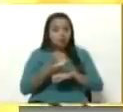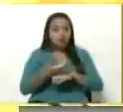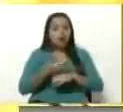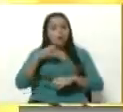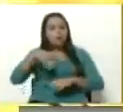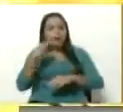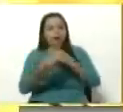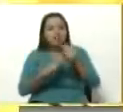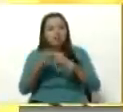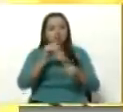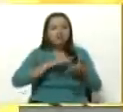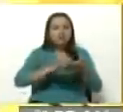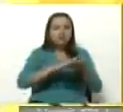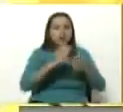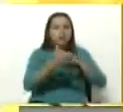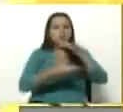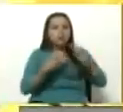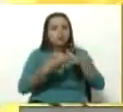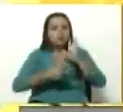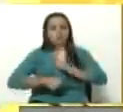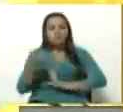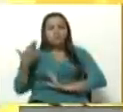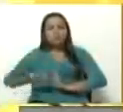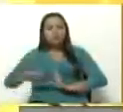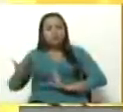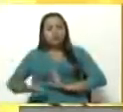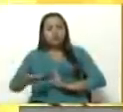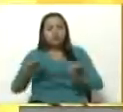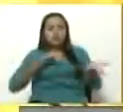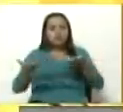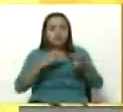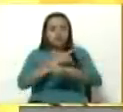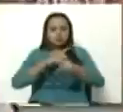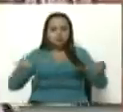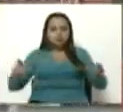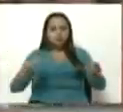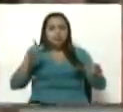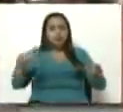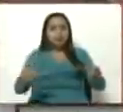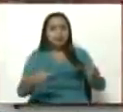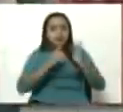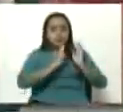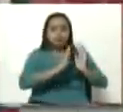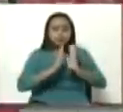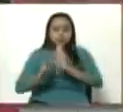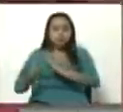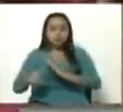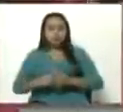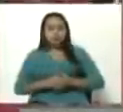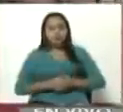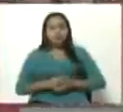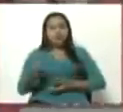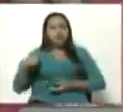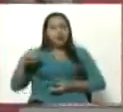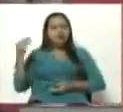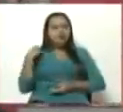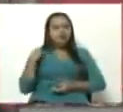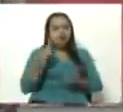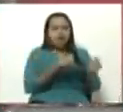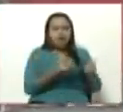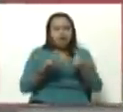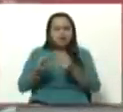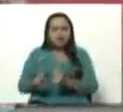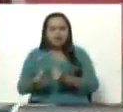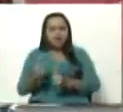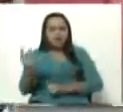la solución de los problemas prioritarios en los servicios públicos y en la infraestructura. Por eso anuncio la activación de